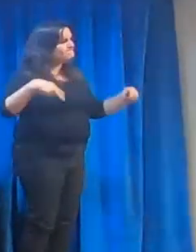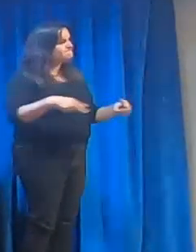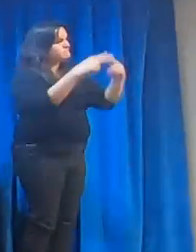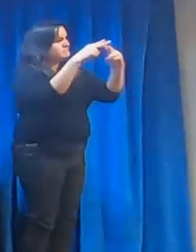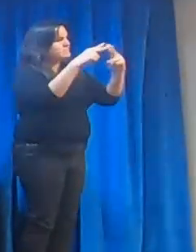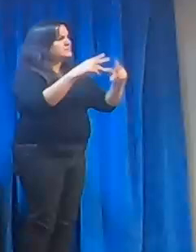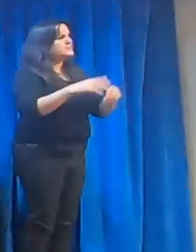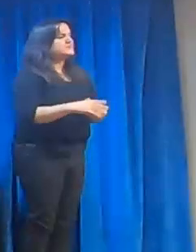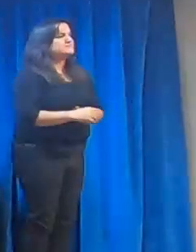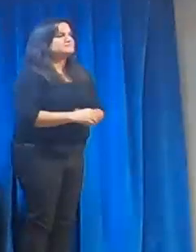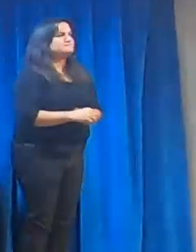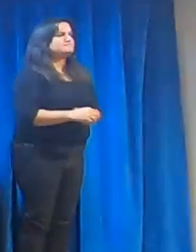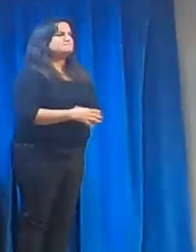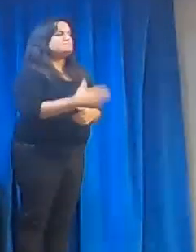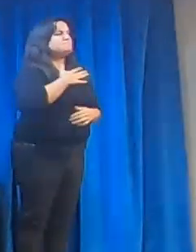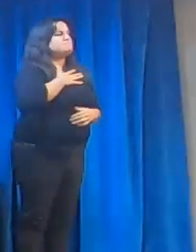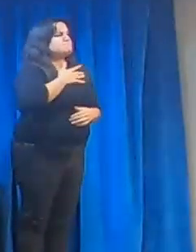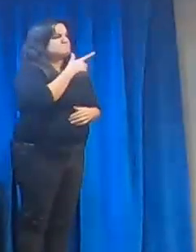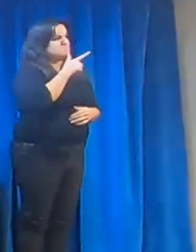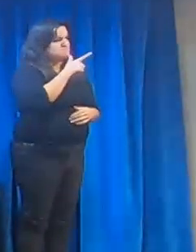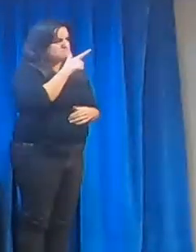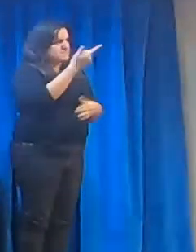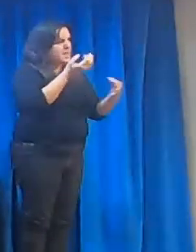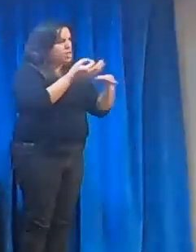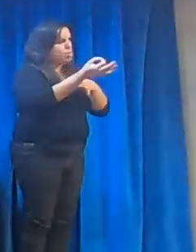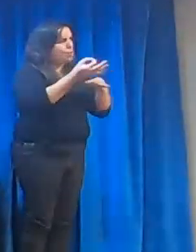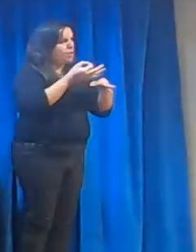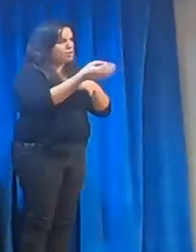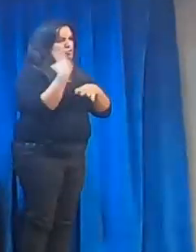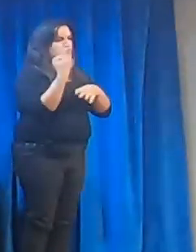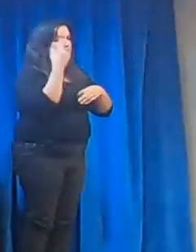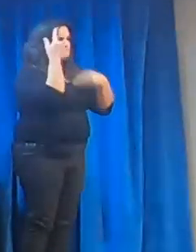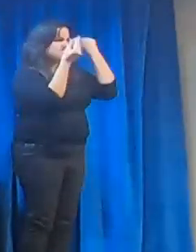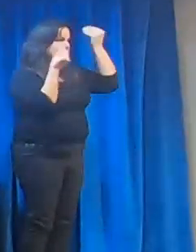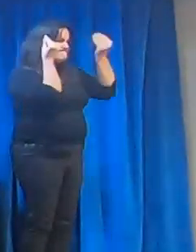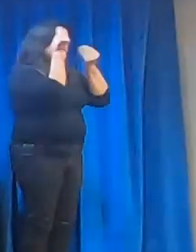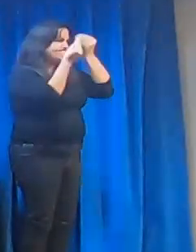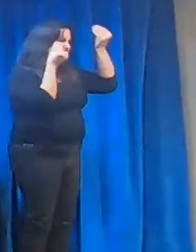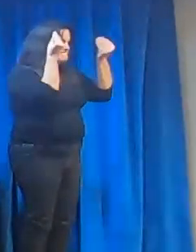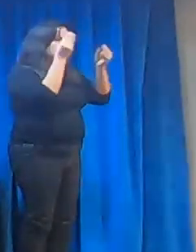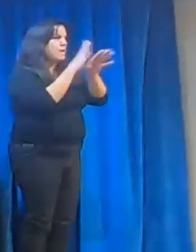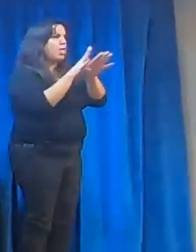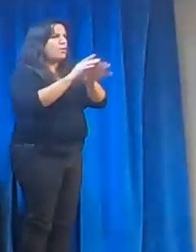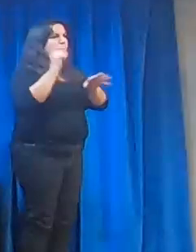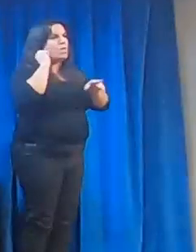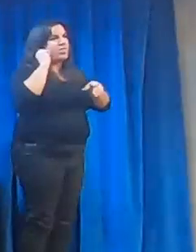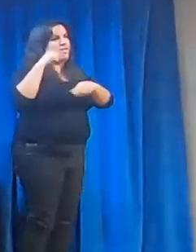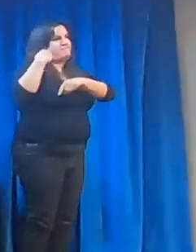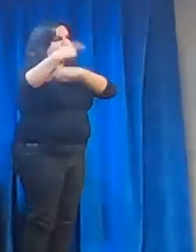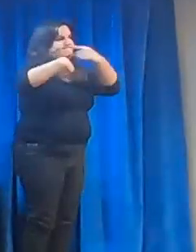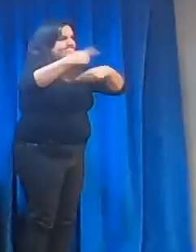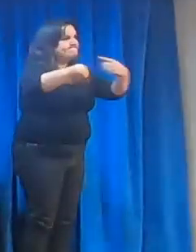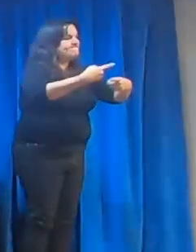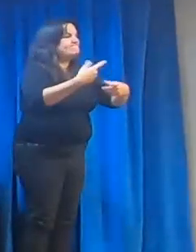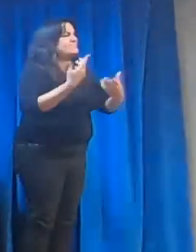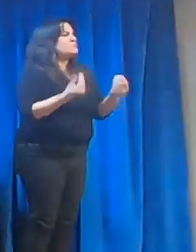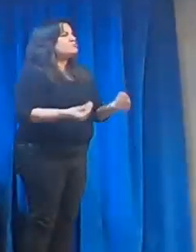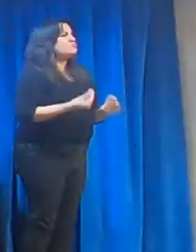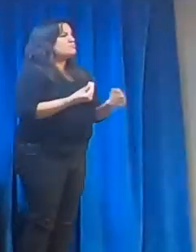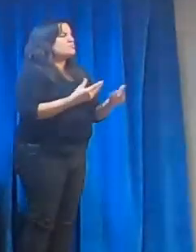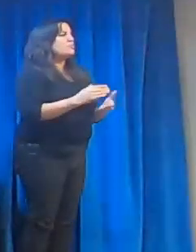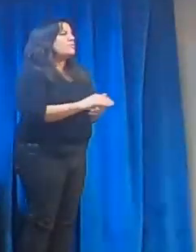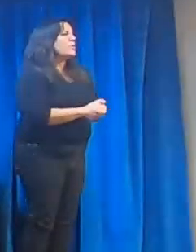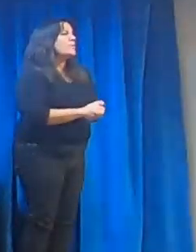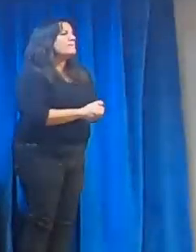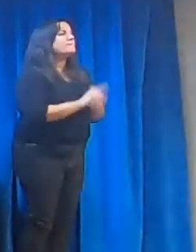que para la educación, para aquellos que estamos preocupados por la transmisión intergeneracional, por aquello que nos preocupa,